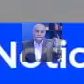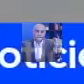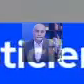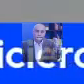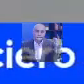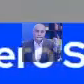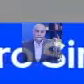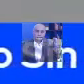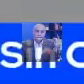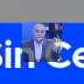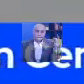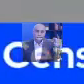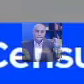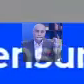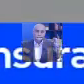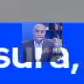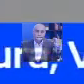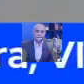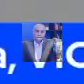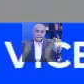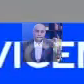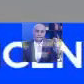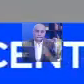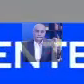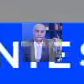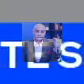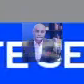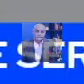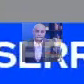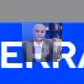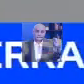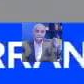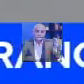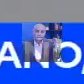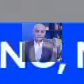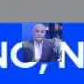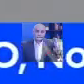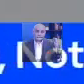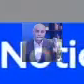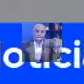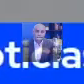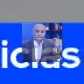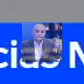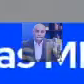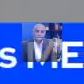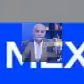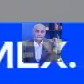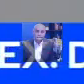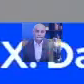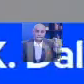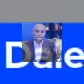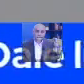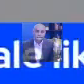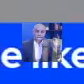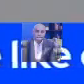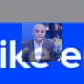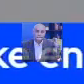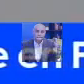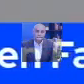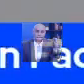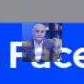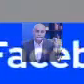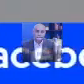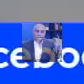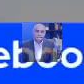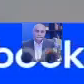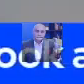ella. Aprendo muchísimo, su perspectiva siempre es muy enriquecedora y por supuesto no me voy a perder sus coberturas, porque pues